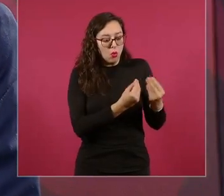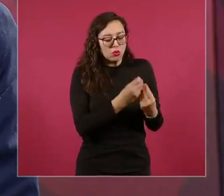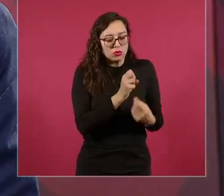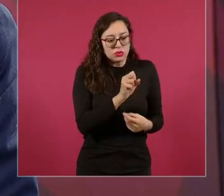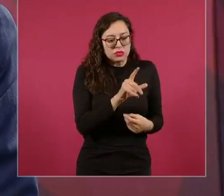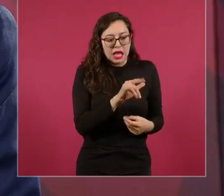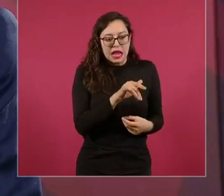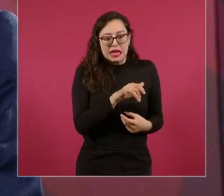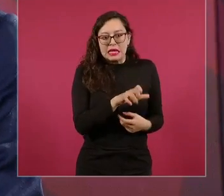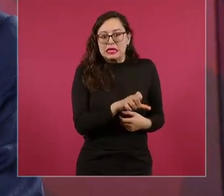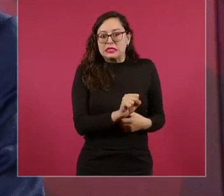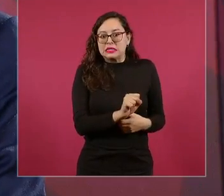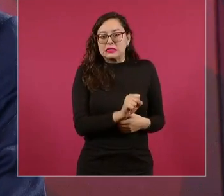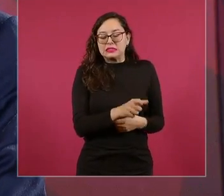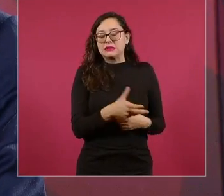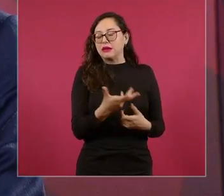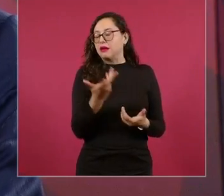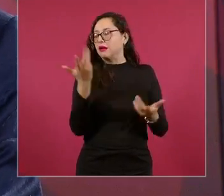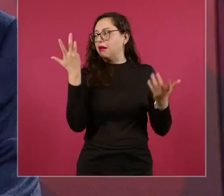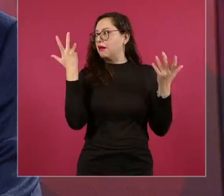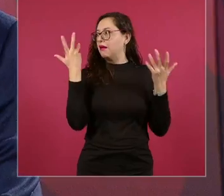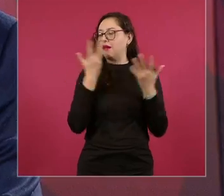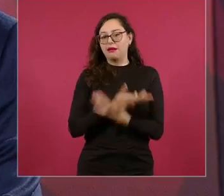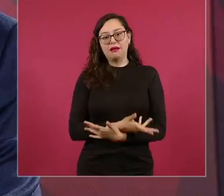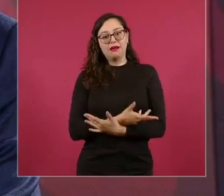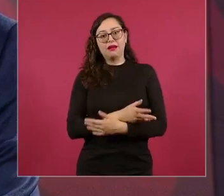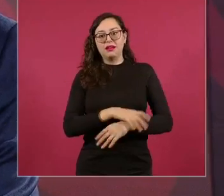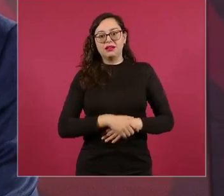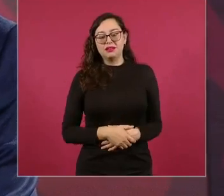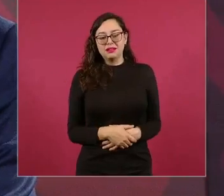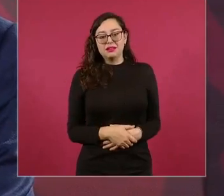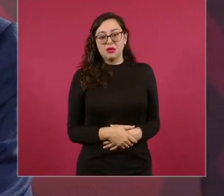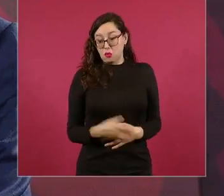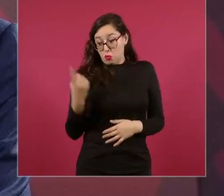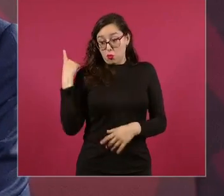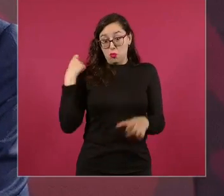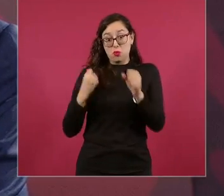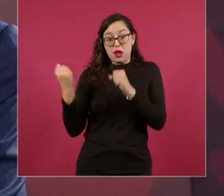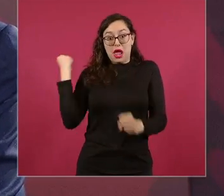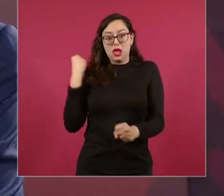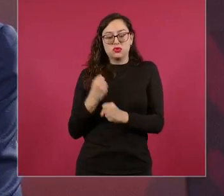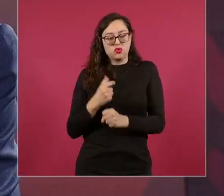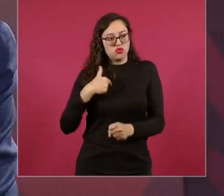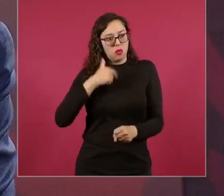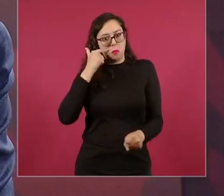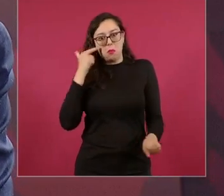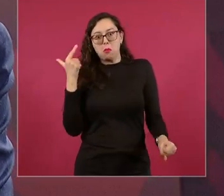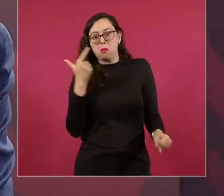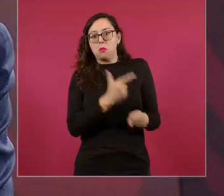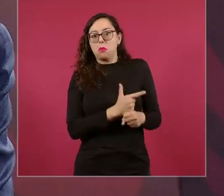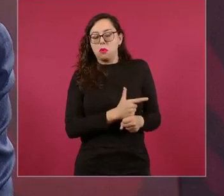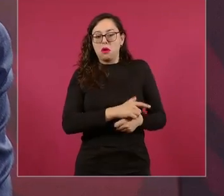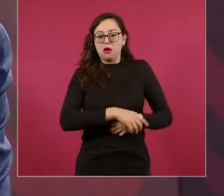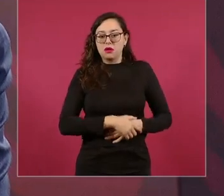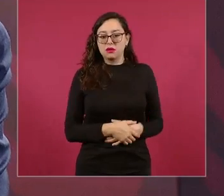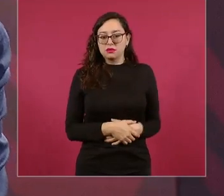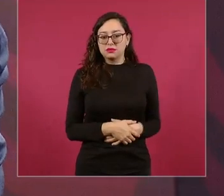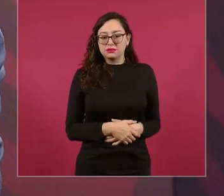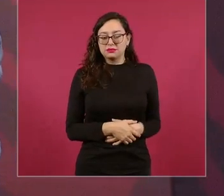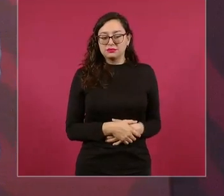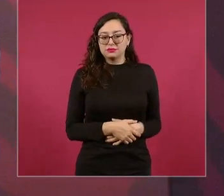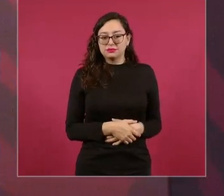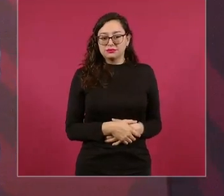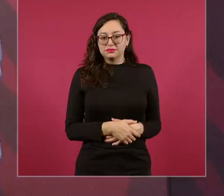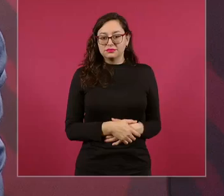tan seguro que lo supiera Calderón.